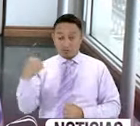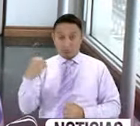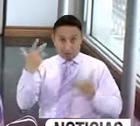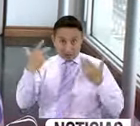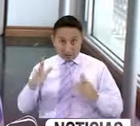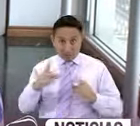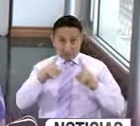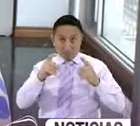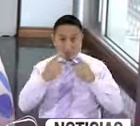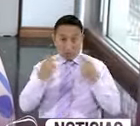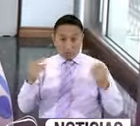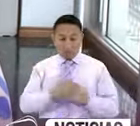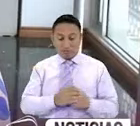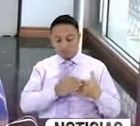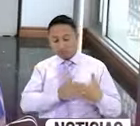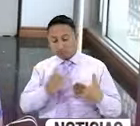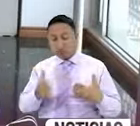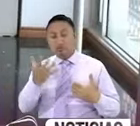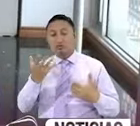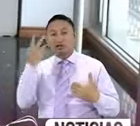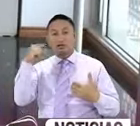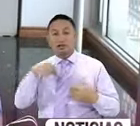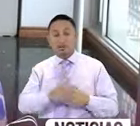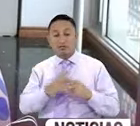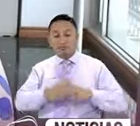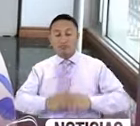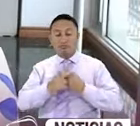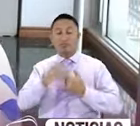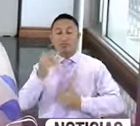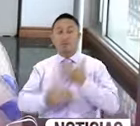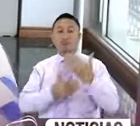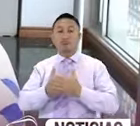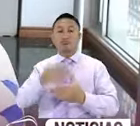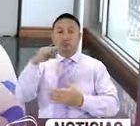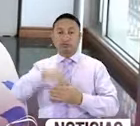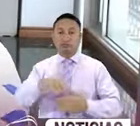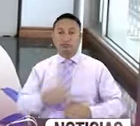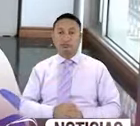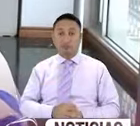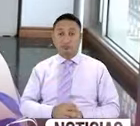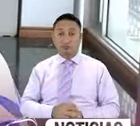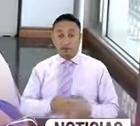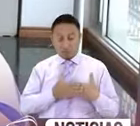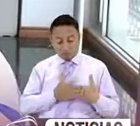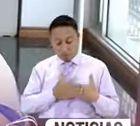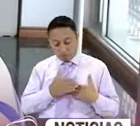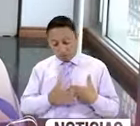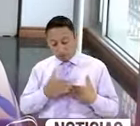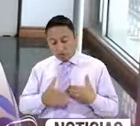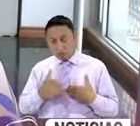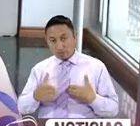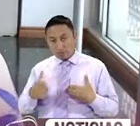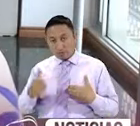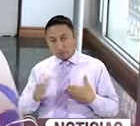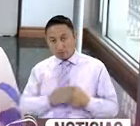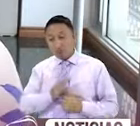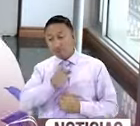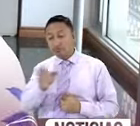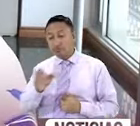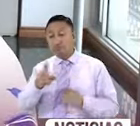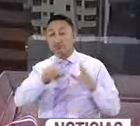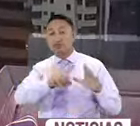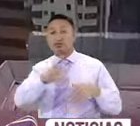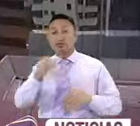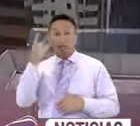popular, declararnos en inicio de periodo electoral y desde esa fecha ir ya a las urnas en el plazo de 60 días.